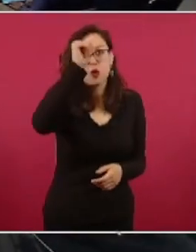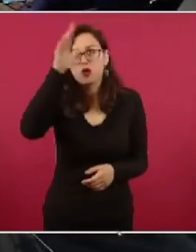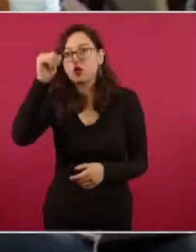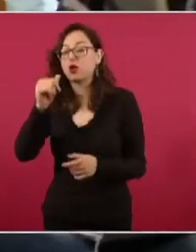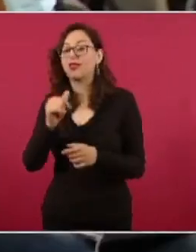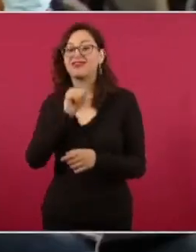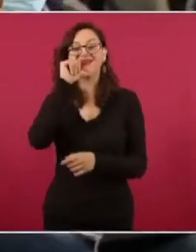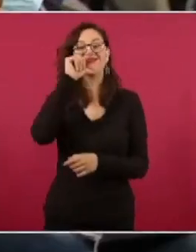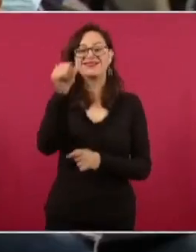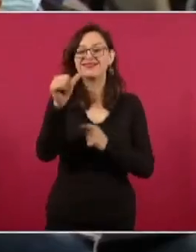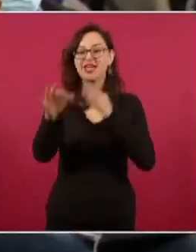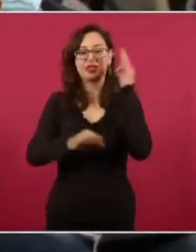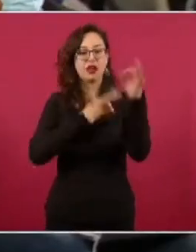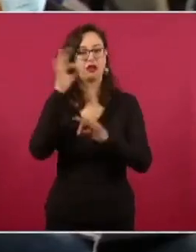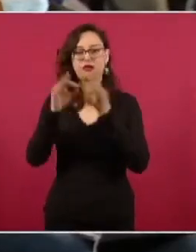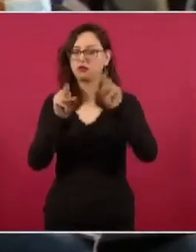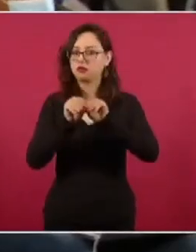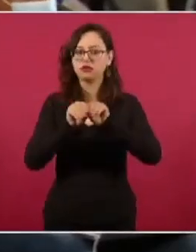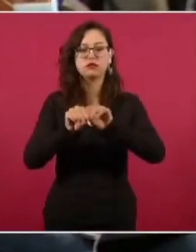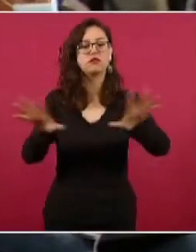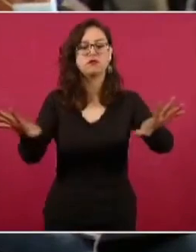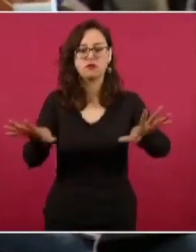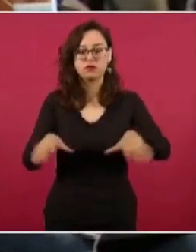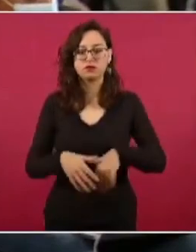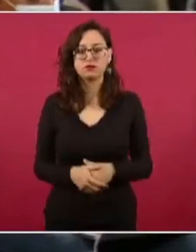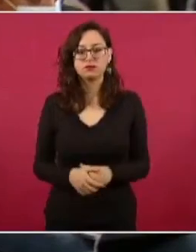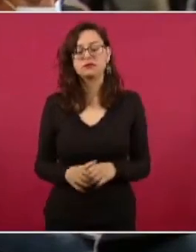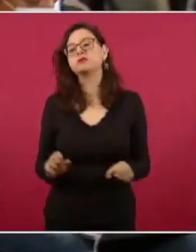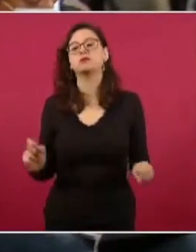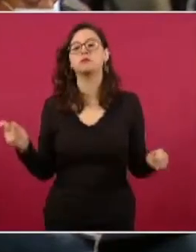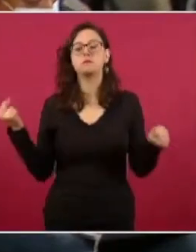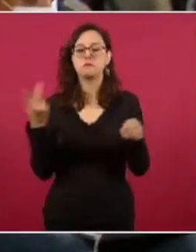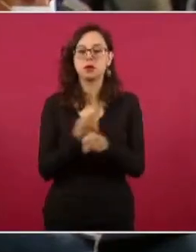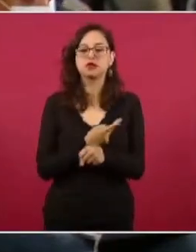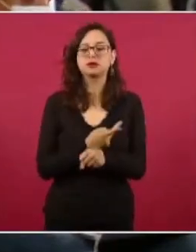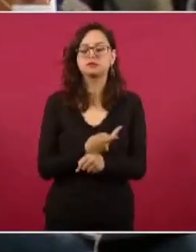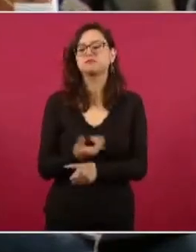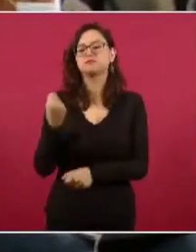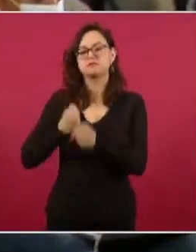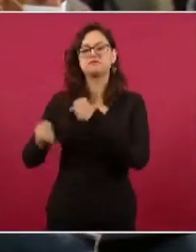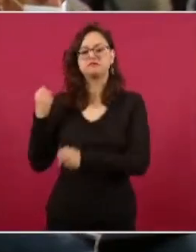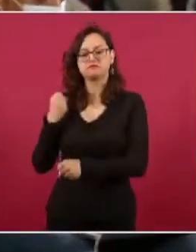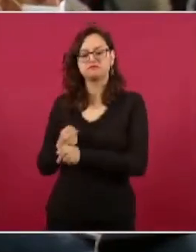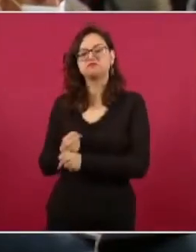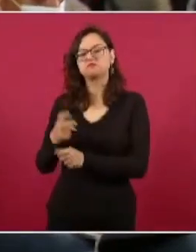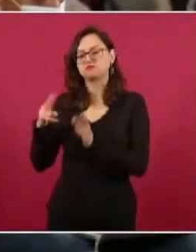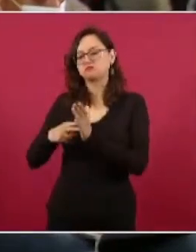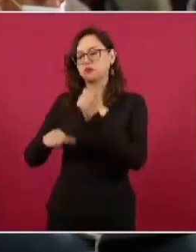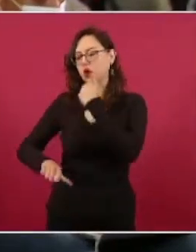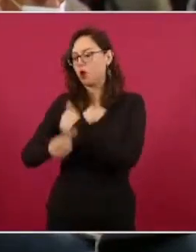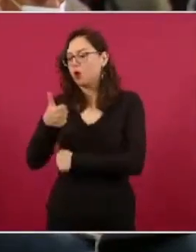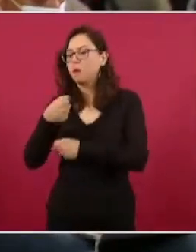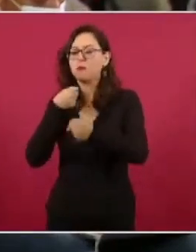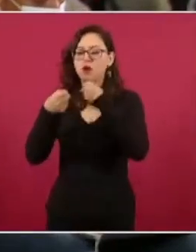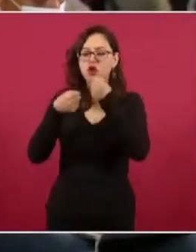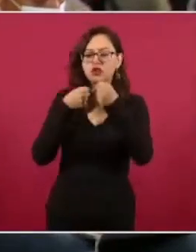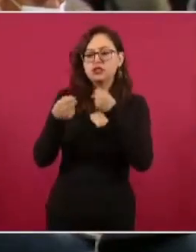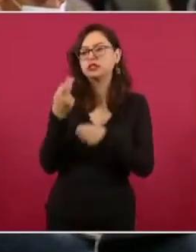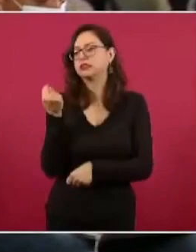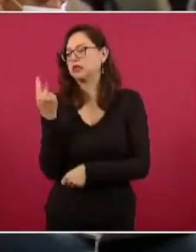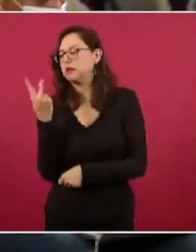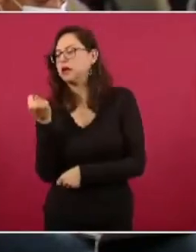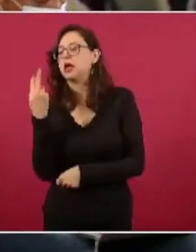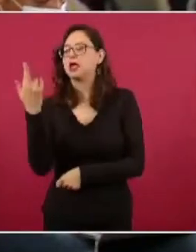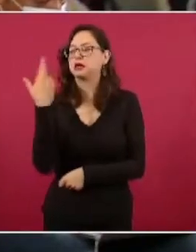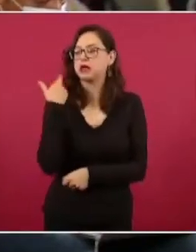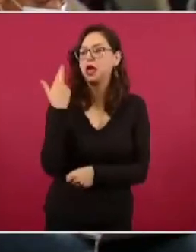violencia. En ese momento, pues periodistas, opinadores y reporteros se ciñeron a estas políticas,